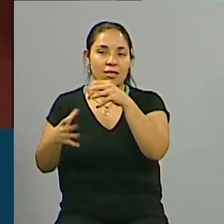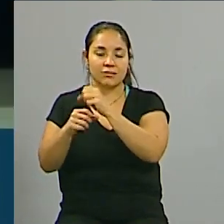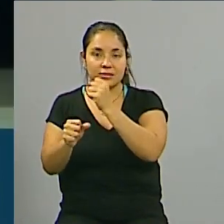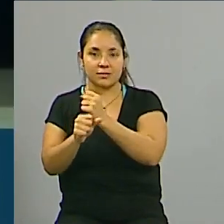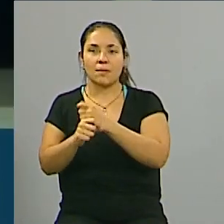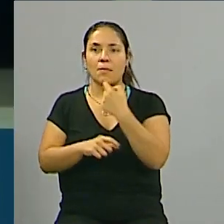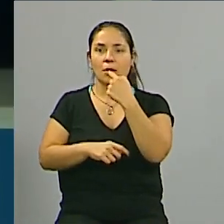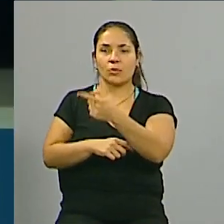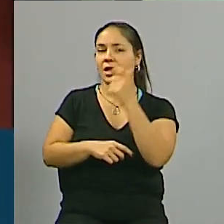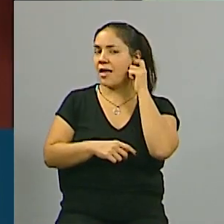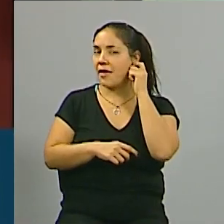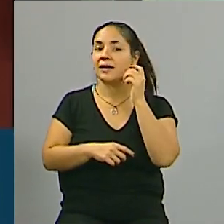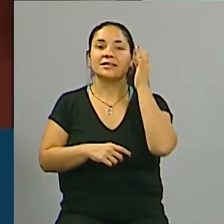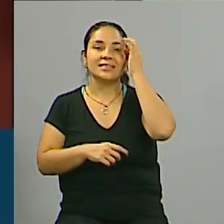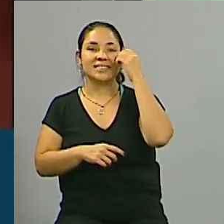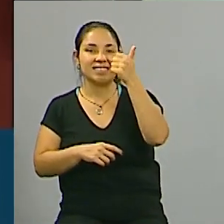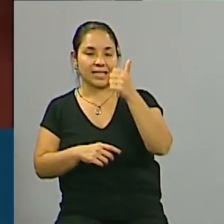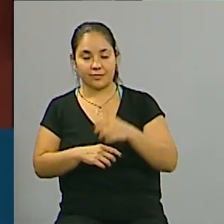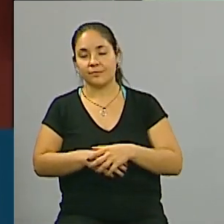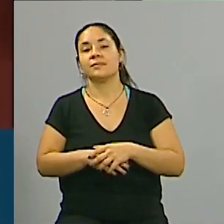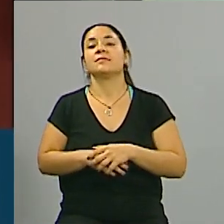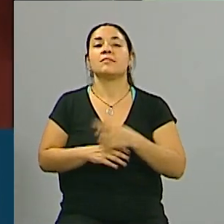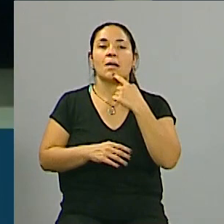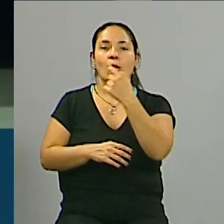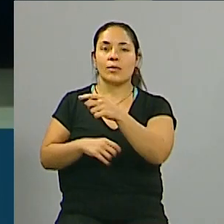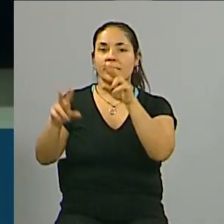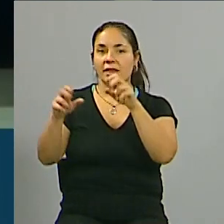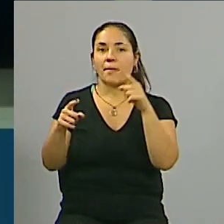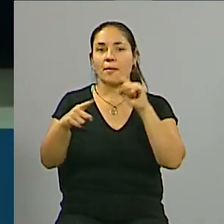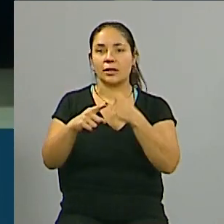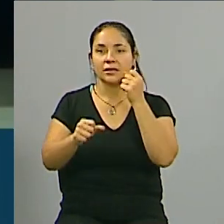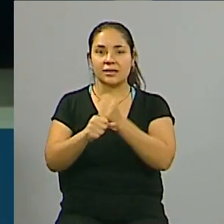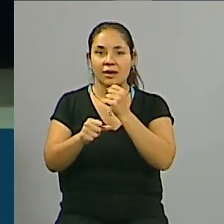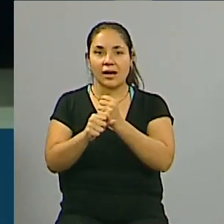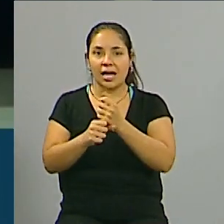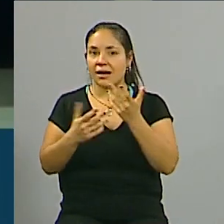tenés? 36. ¿Y hace cuánto que estás metido en el barro de la política? No, de muy